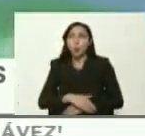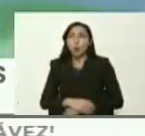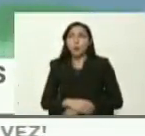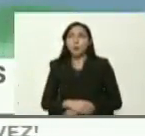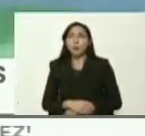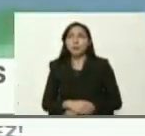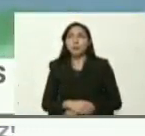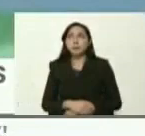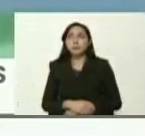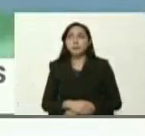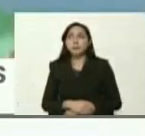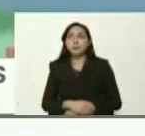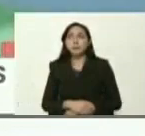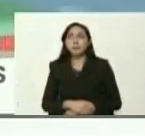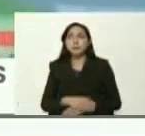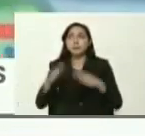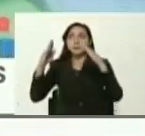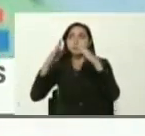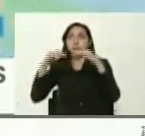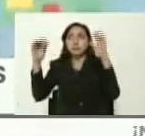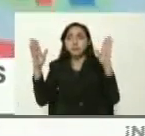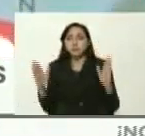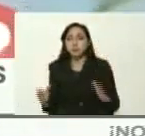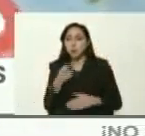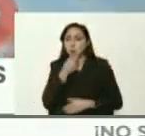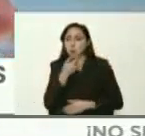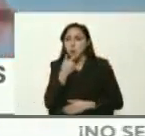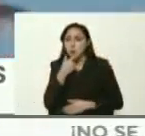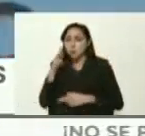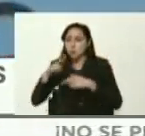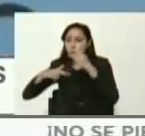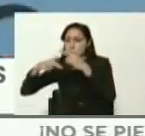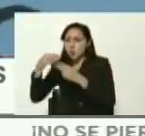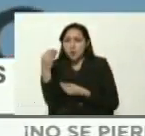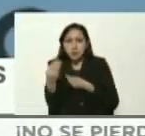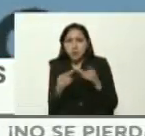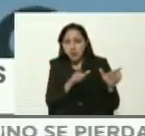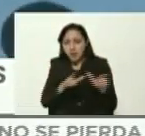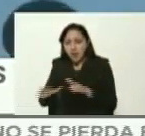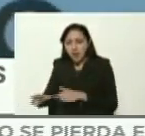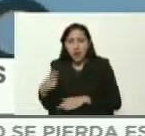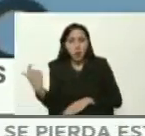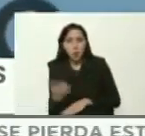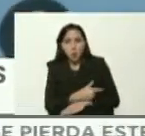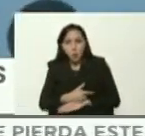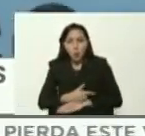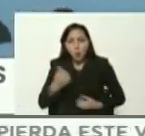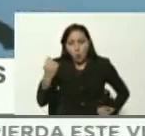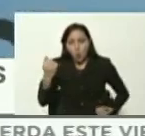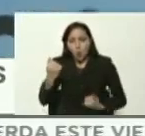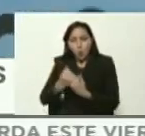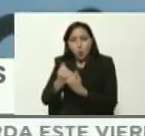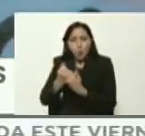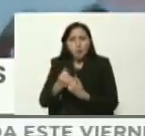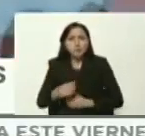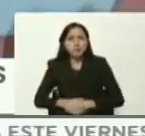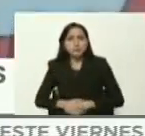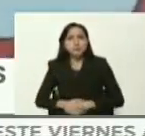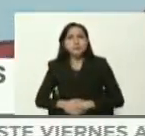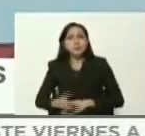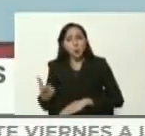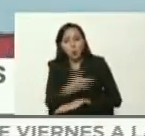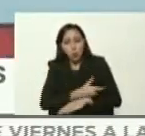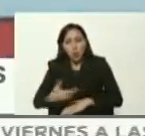esta base de misiones ha quedado hermosa y un reconocimiento en la articulación de un solo gobierno, desde el gobierno nacional, gobierno regional,